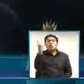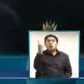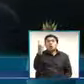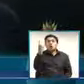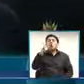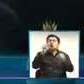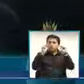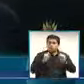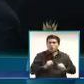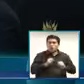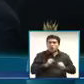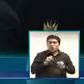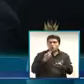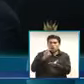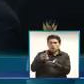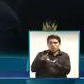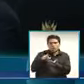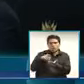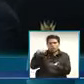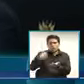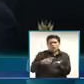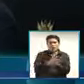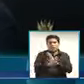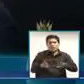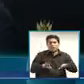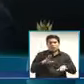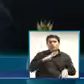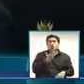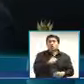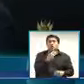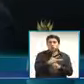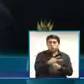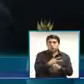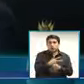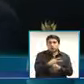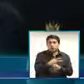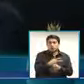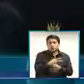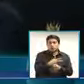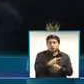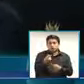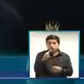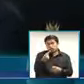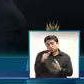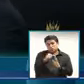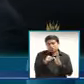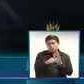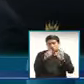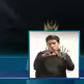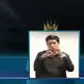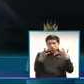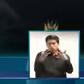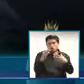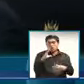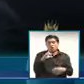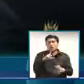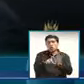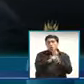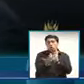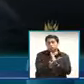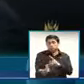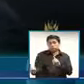que puede abolir la pena de muerte en Guatemala es el Congreso de la República así lo establece el artículo 18 de la Constitución y